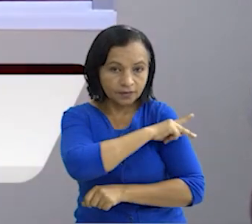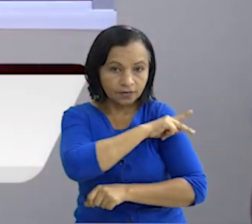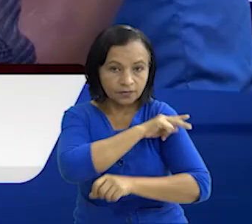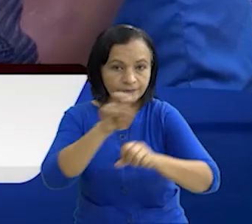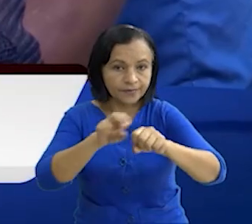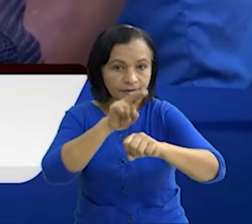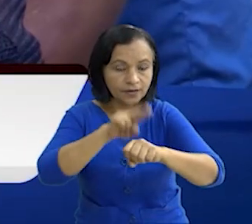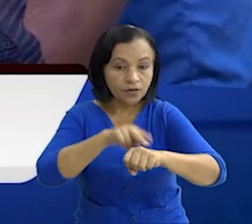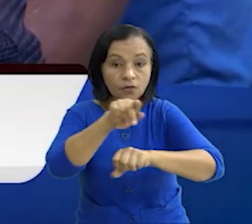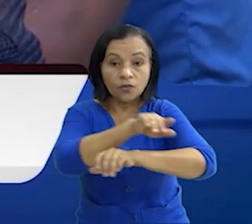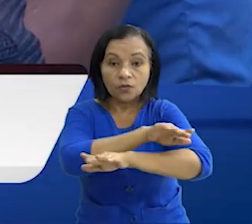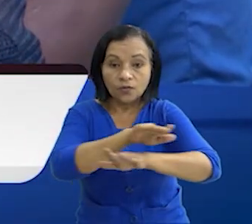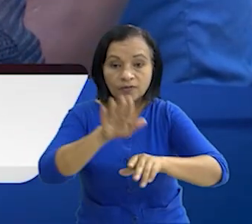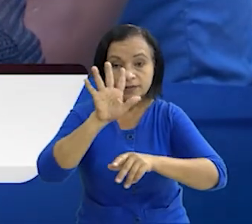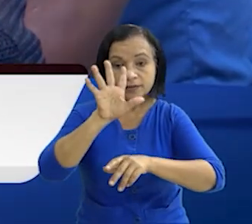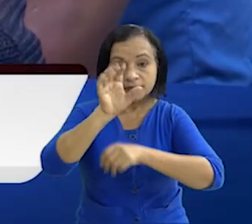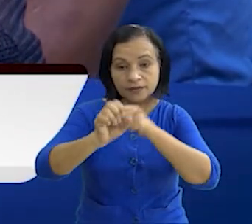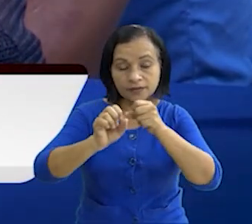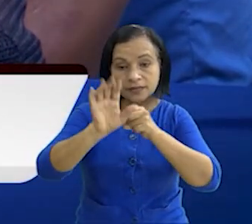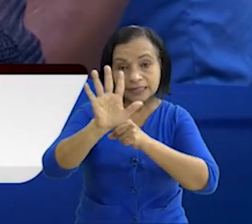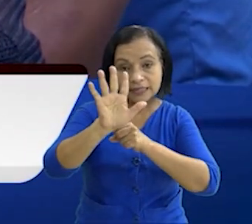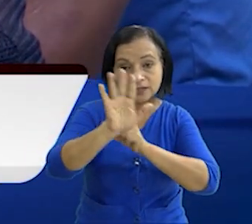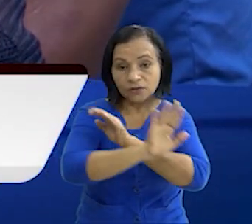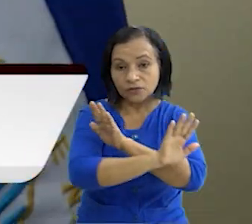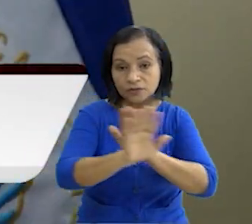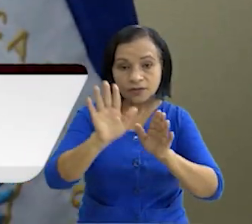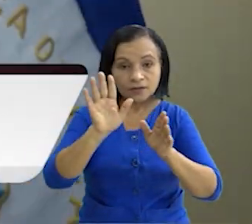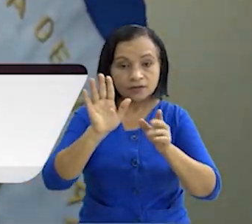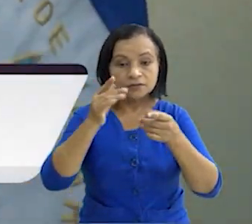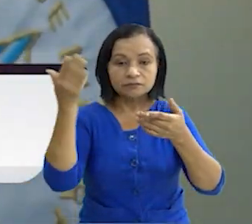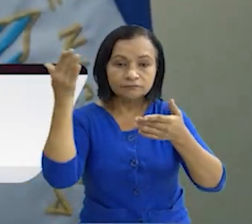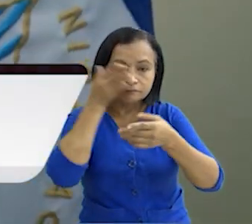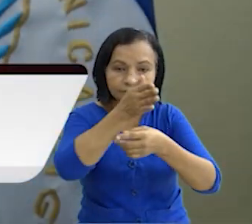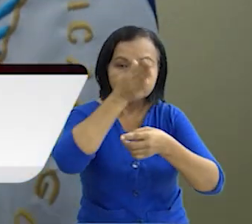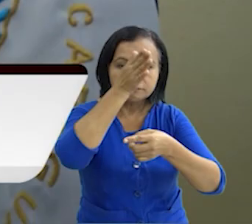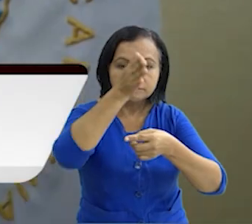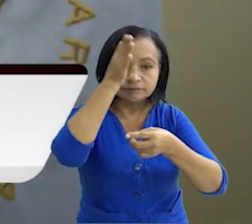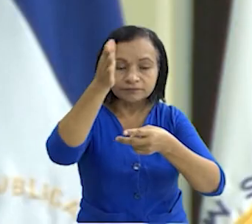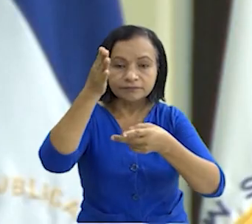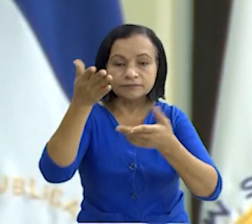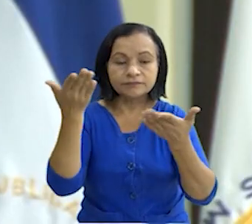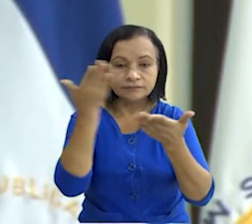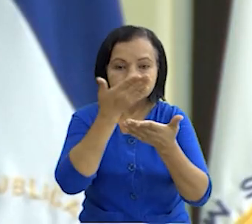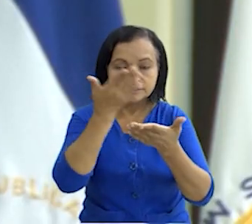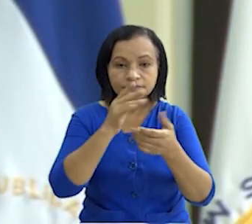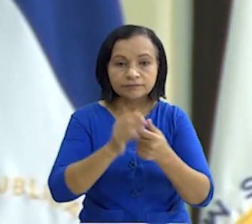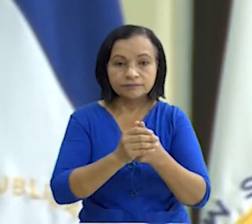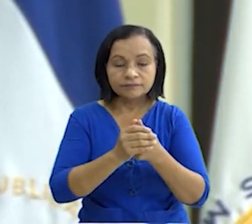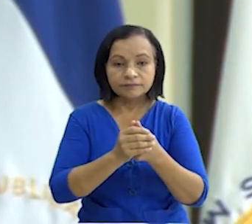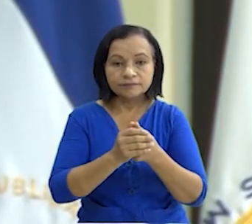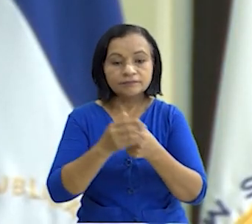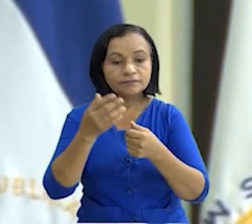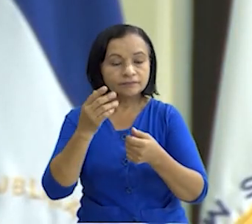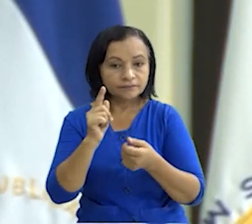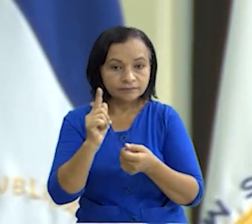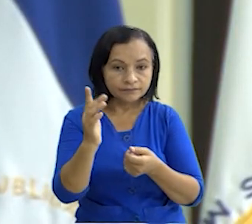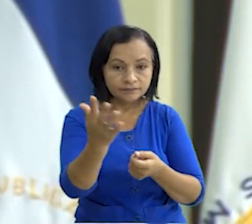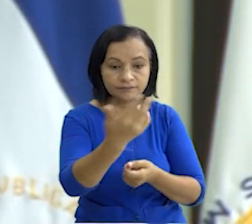Nacional al culminar la quinta edición del curso básico de gestión para la reducción del riesgo. Para nosotros ha